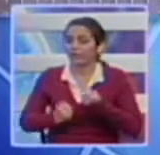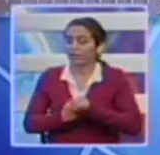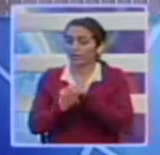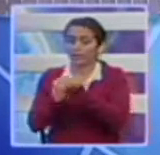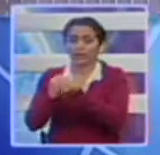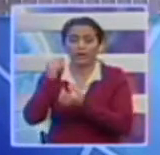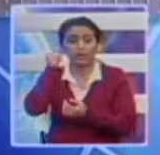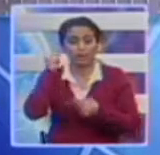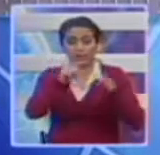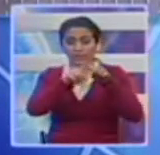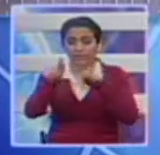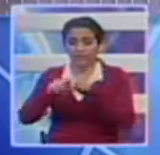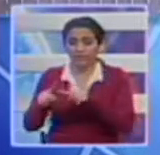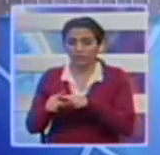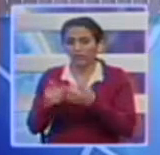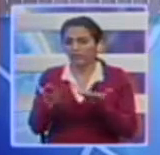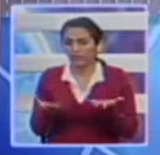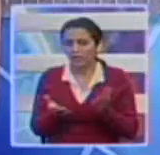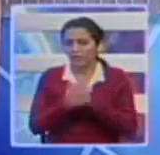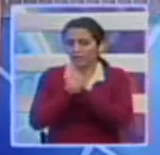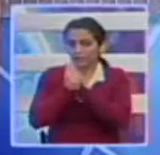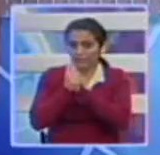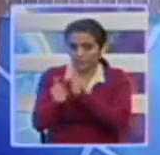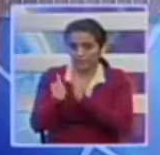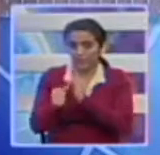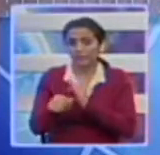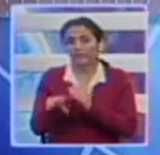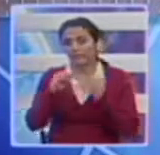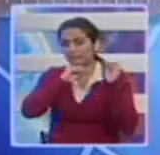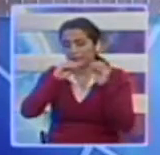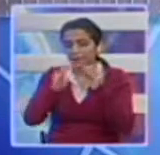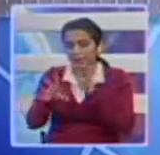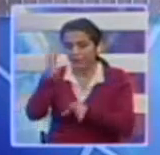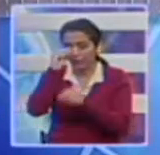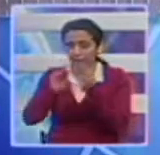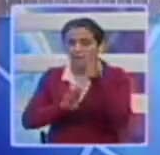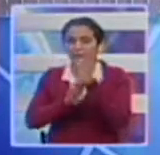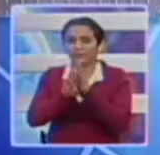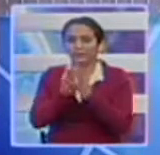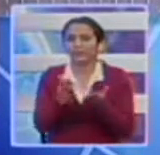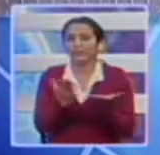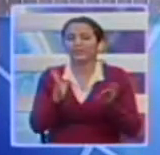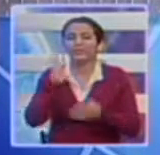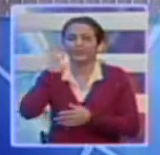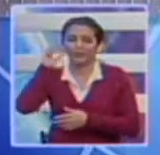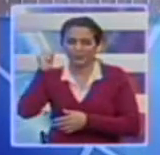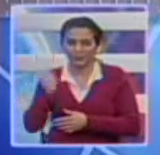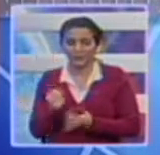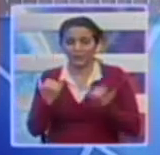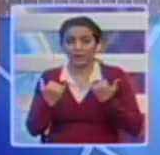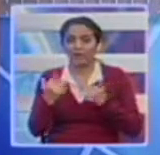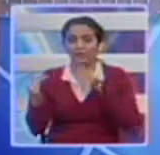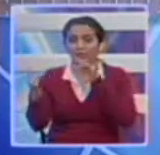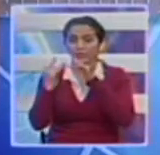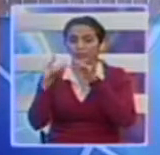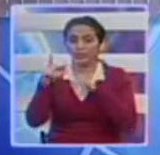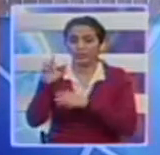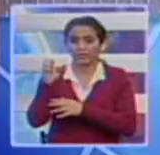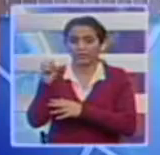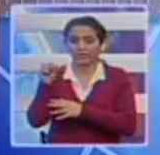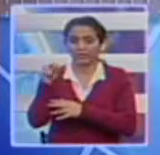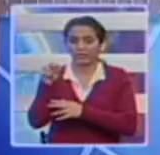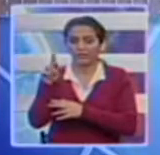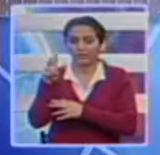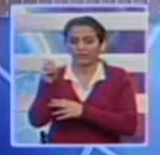territorial mediante capacitaciones. Leonardo Sánchez se encuentra en el Museo de Pumapungo, donde se desarrolla el evento. Buenas tardes,